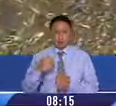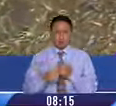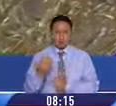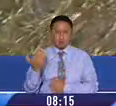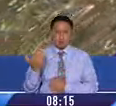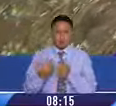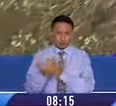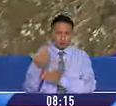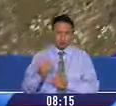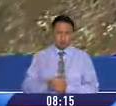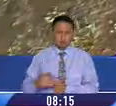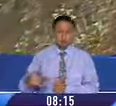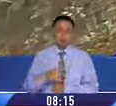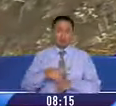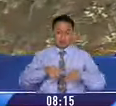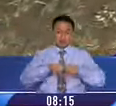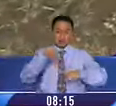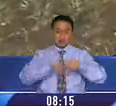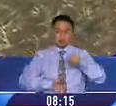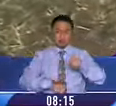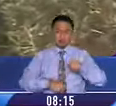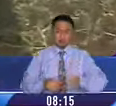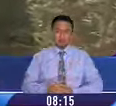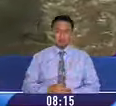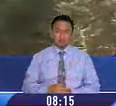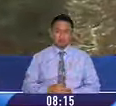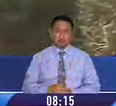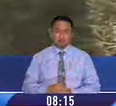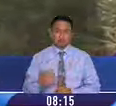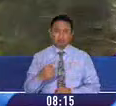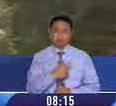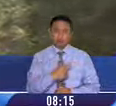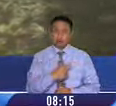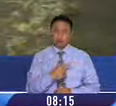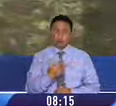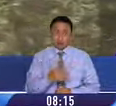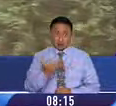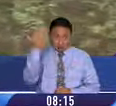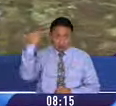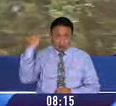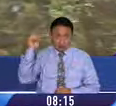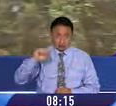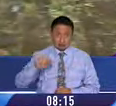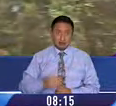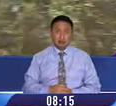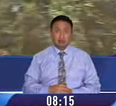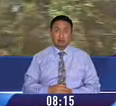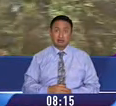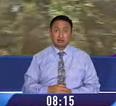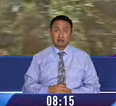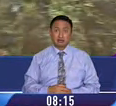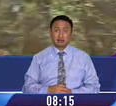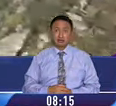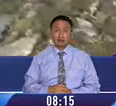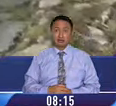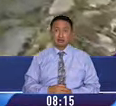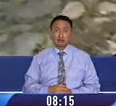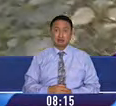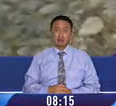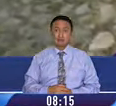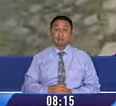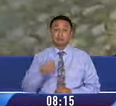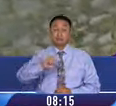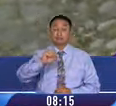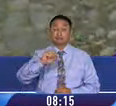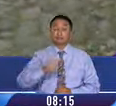nuevo, mi señora. La rotura de la tubería principal, de la tubería madre, pues es algo común para ustedes y eso es su queja recurrente.